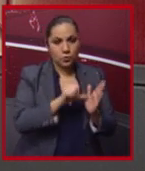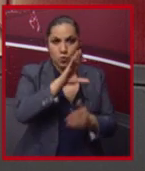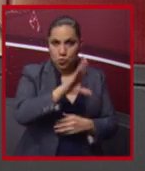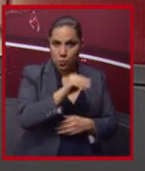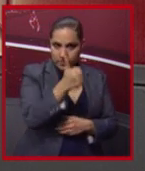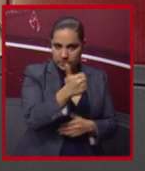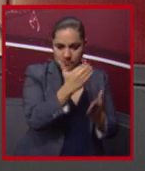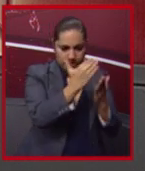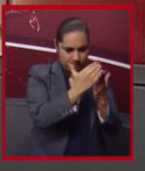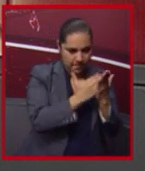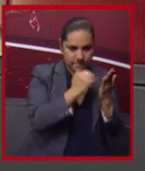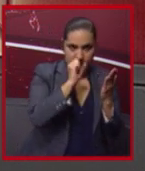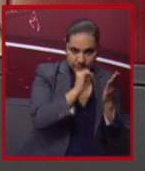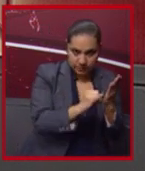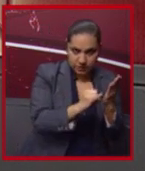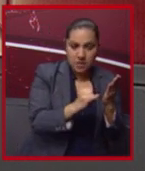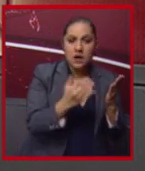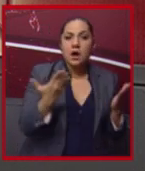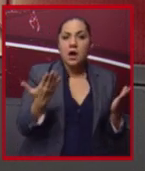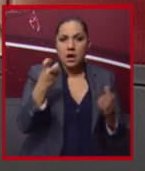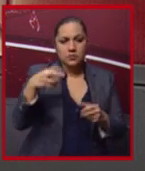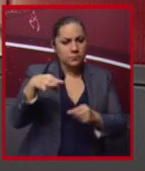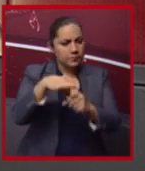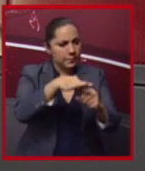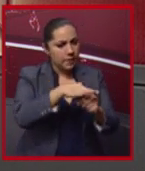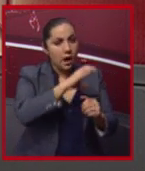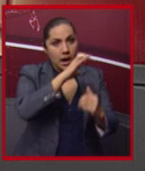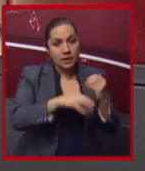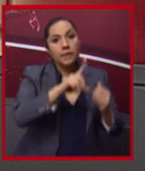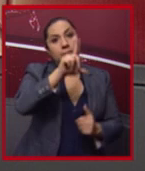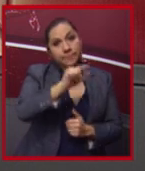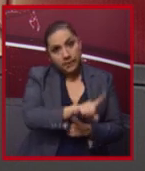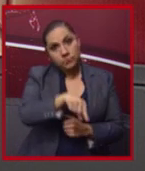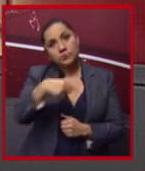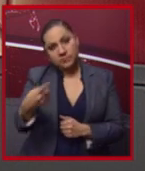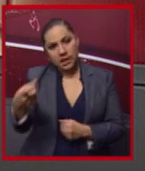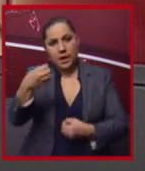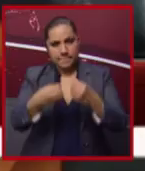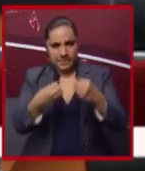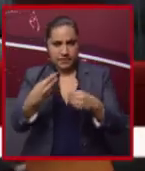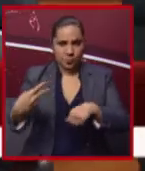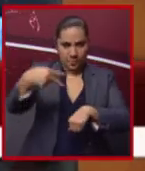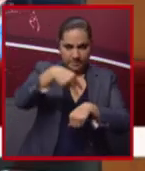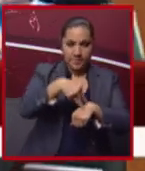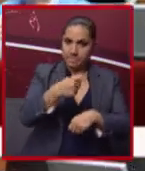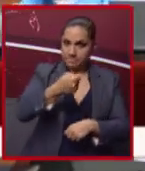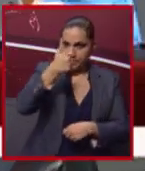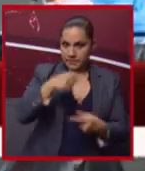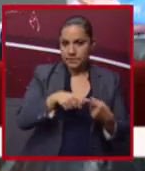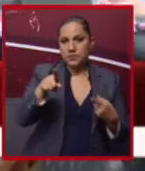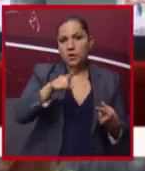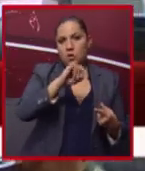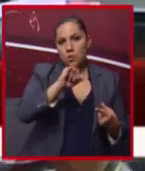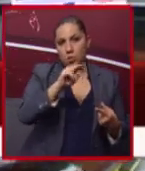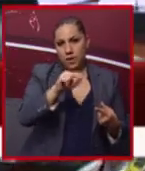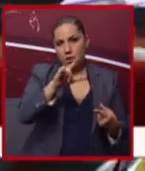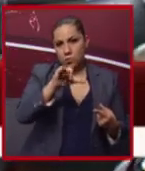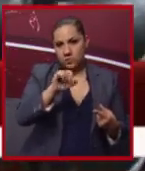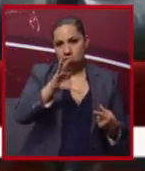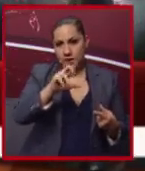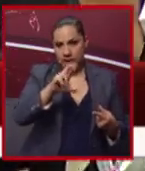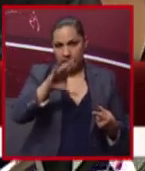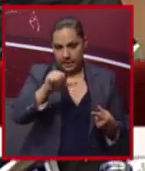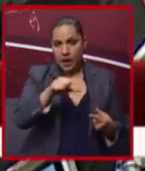la exposición ante el Pleno los candidatos a ministros, siendo el primero de ellos Juan Luis González Alcántara Carrancá, quien inició su intervención reiterando